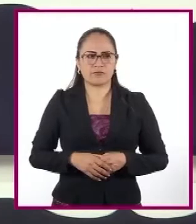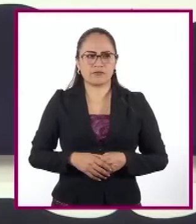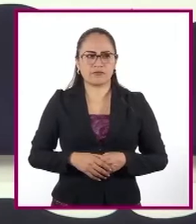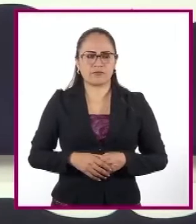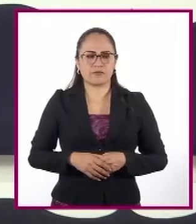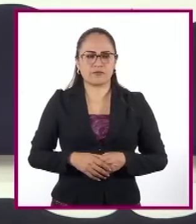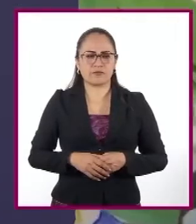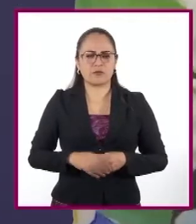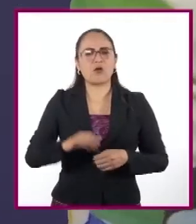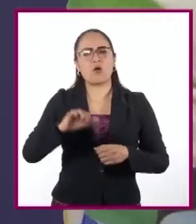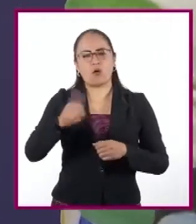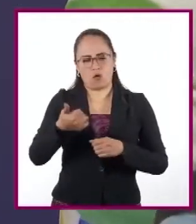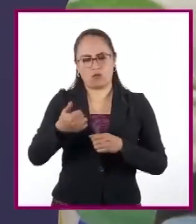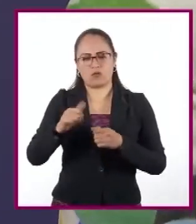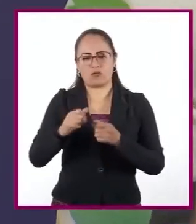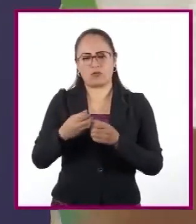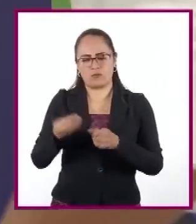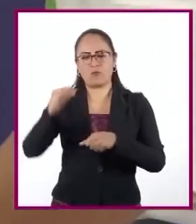Dele otro amarre, por favor.